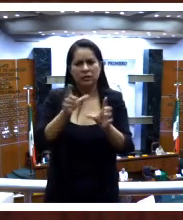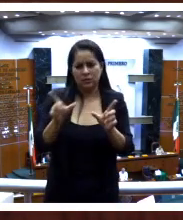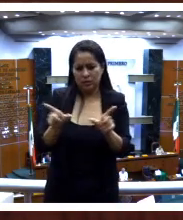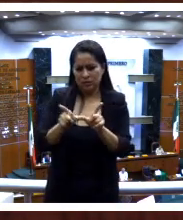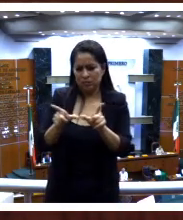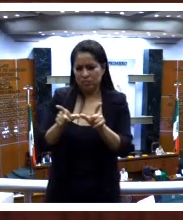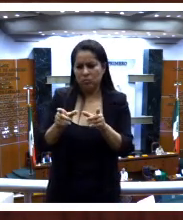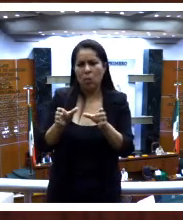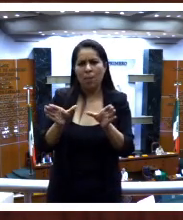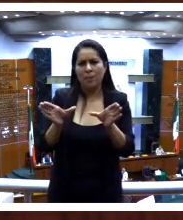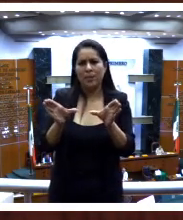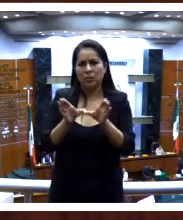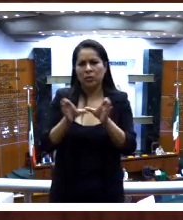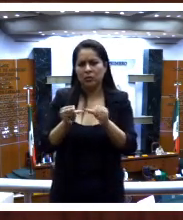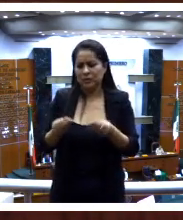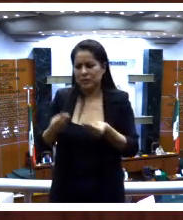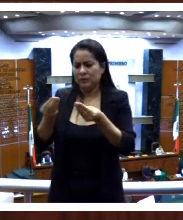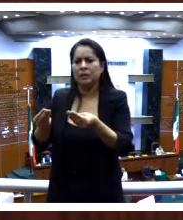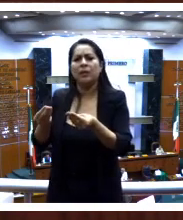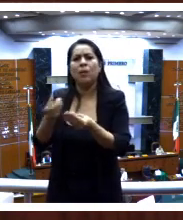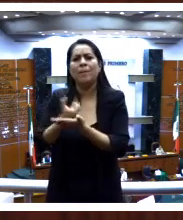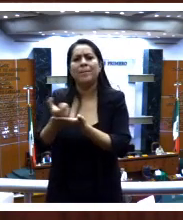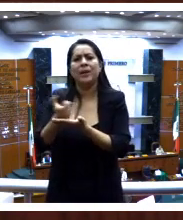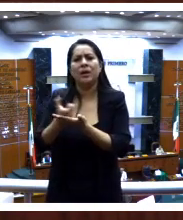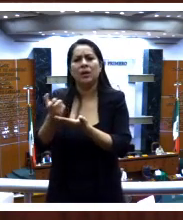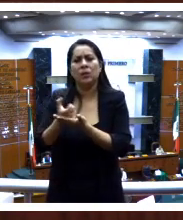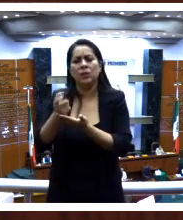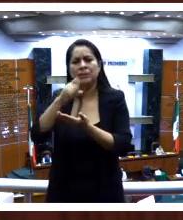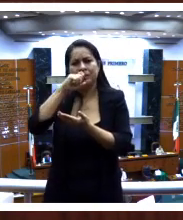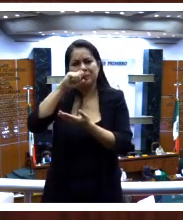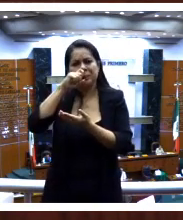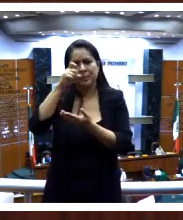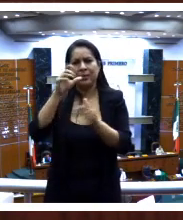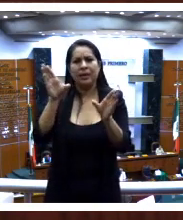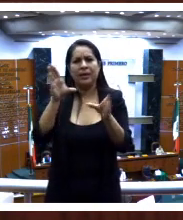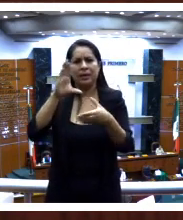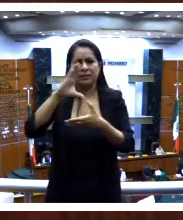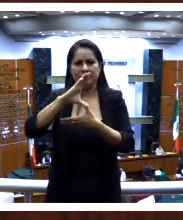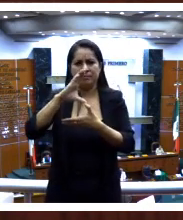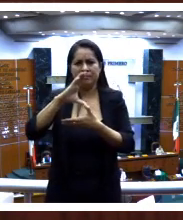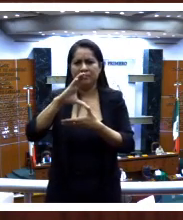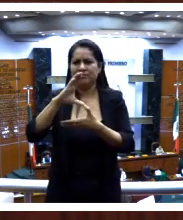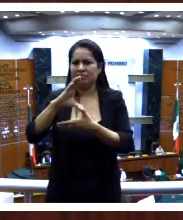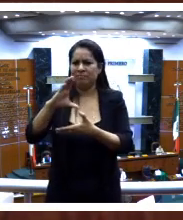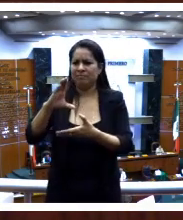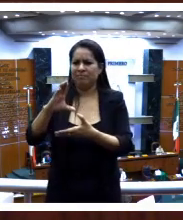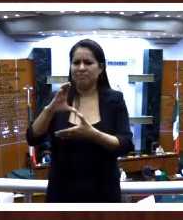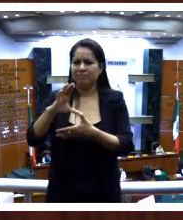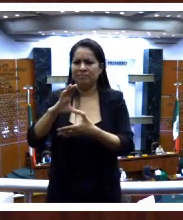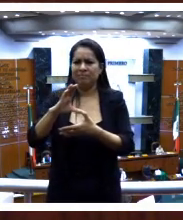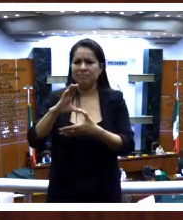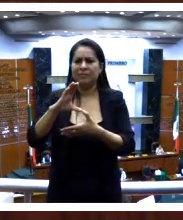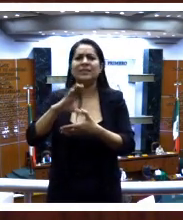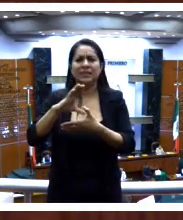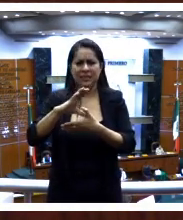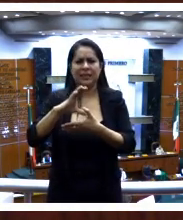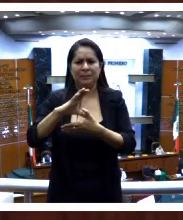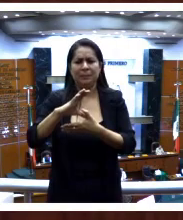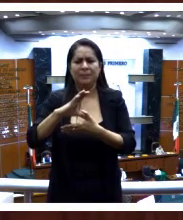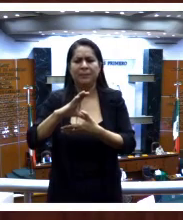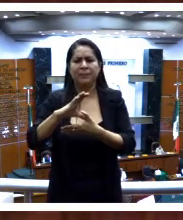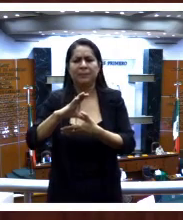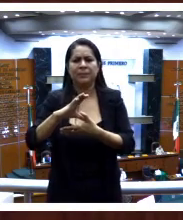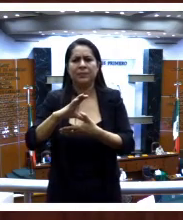pago correspondiente. Entonces, sí se hace, en el caso particular del CECITE, en SAP, se entregan todos los recibos de nómina y